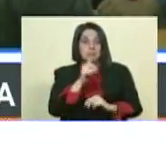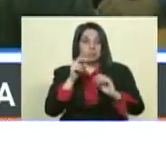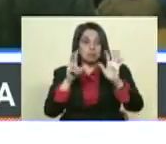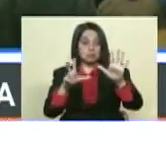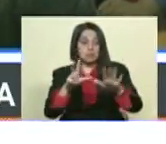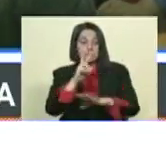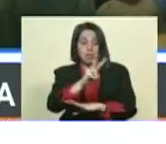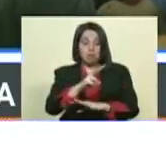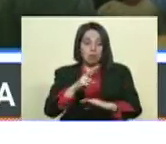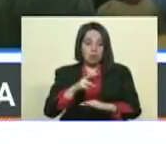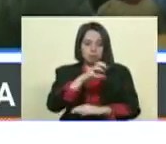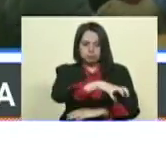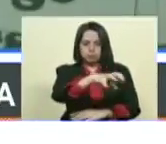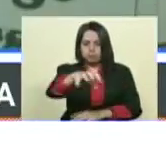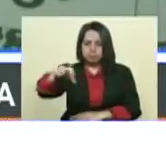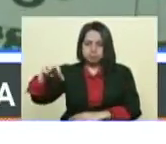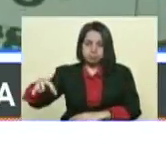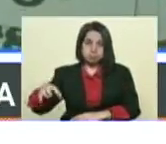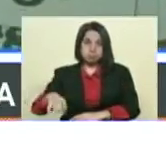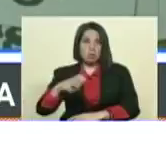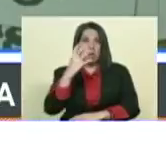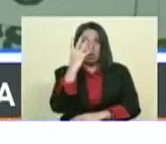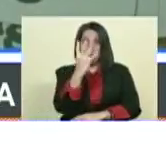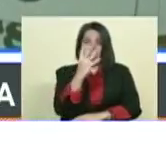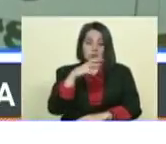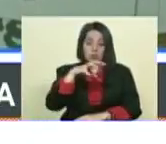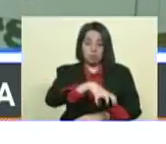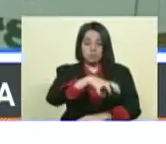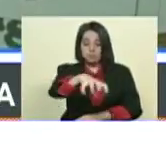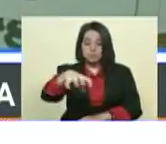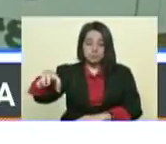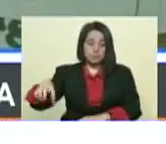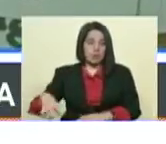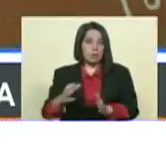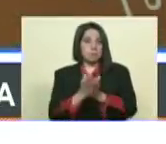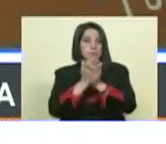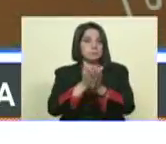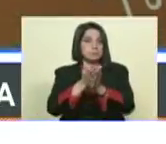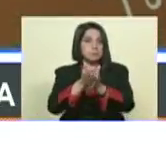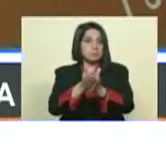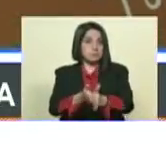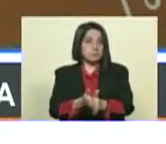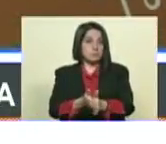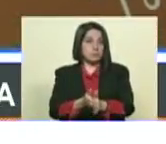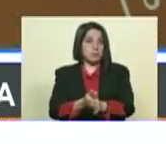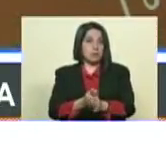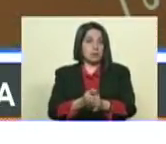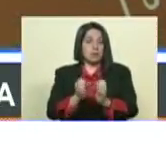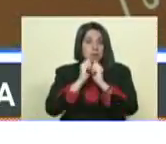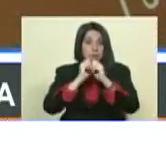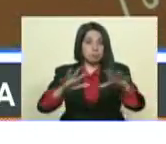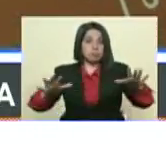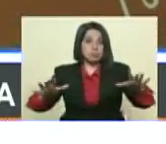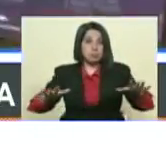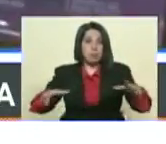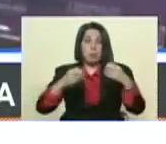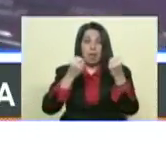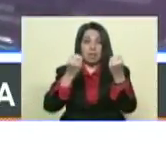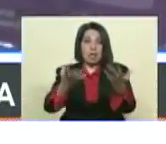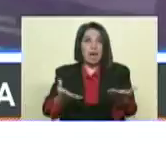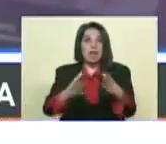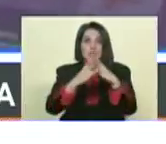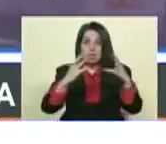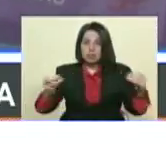cuadrantes de paz territoriales y 4 cuadrantes de paz marítimo. Esta semana nos hemos desplegado para garantizar que todos